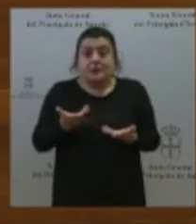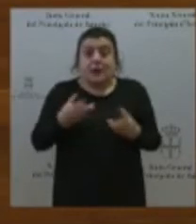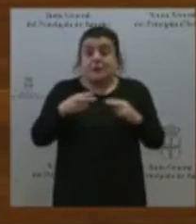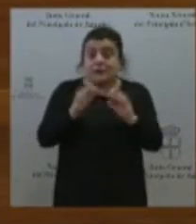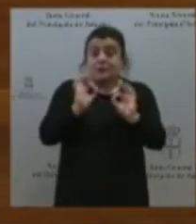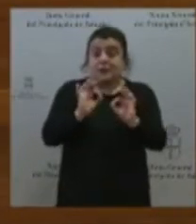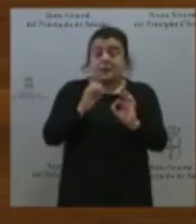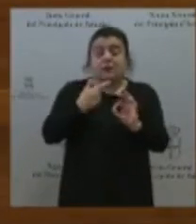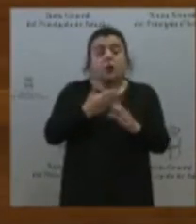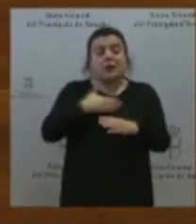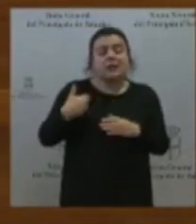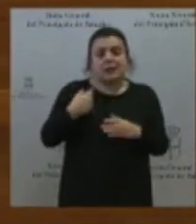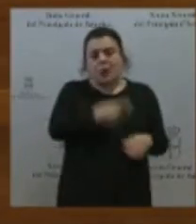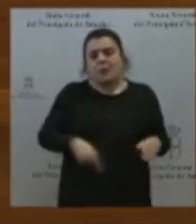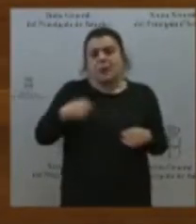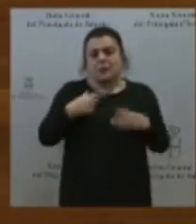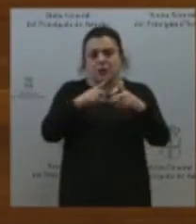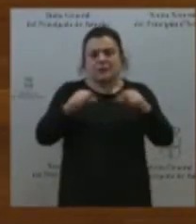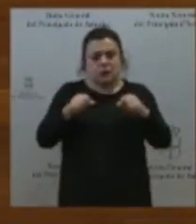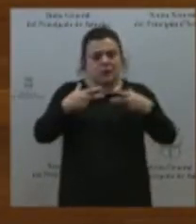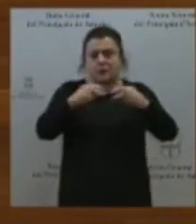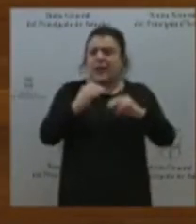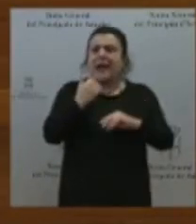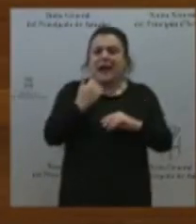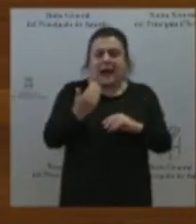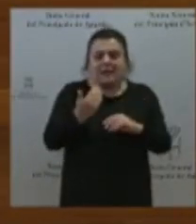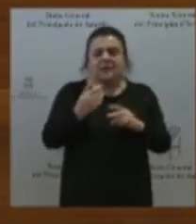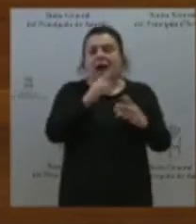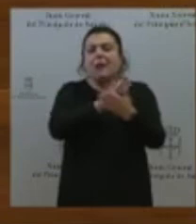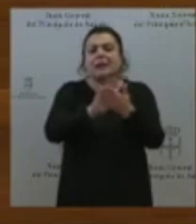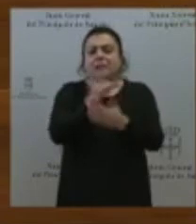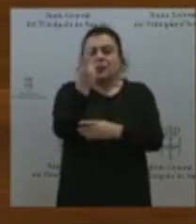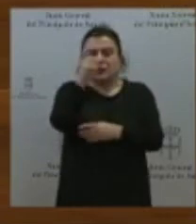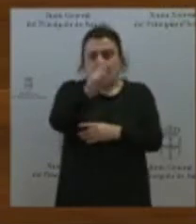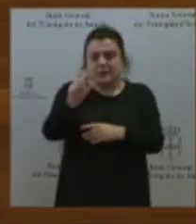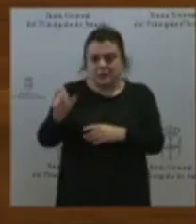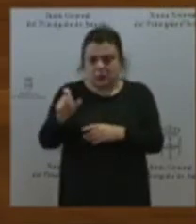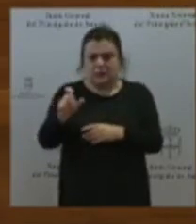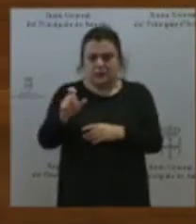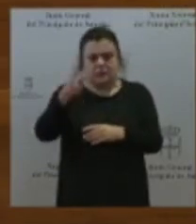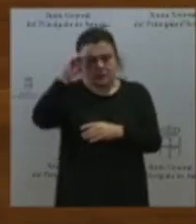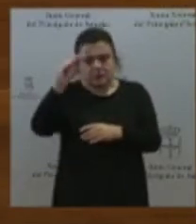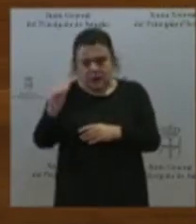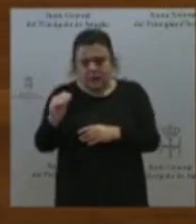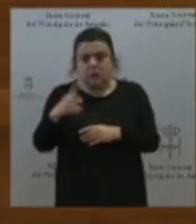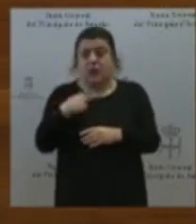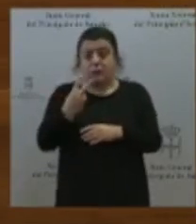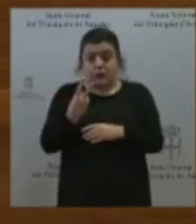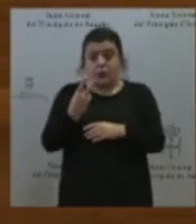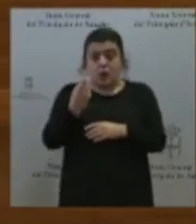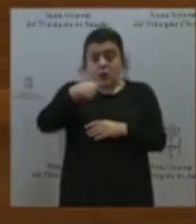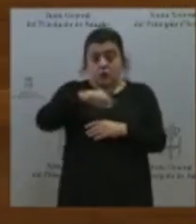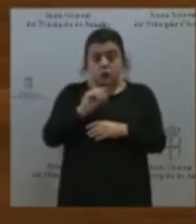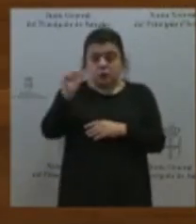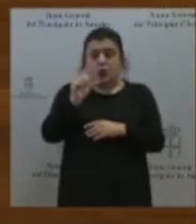los verdaderos hombres sabios de nuestra época, cuya voz, por desgracia, no pudimos escuchar la pasada semana en Oviedo por razones de una salud